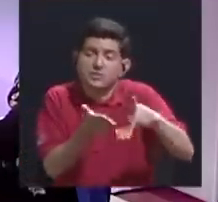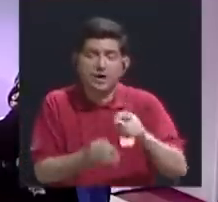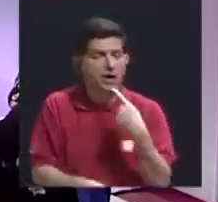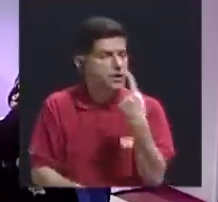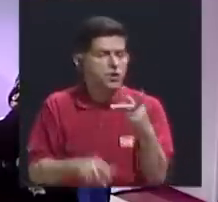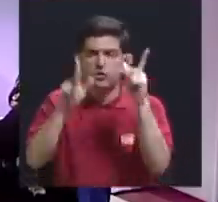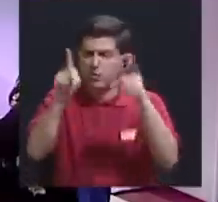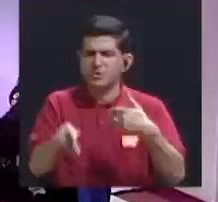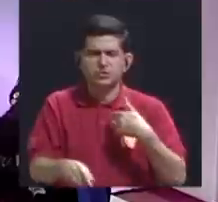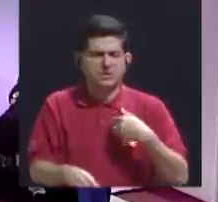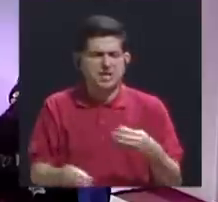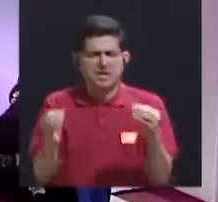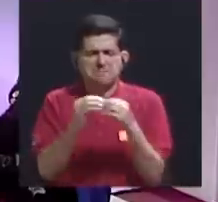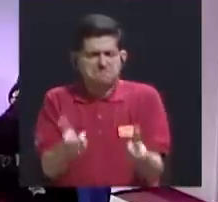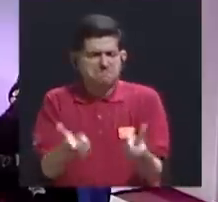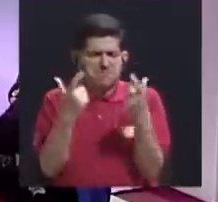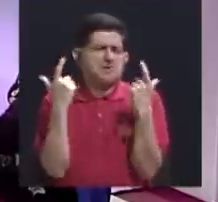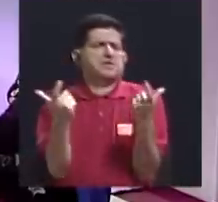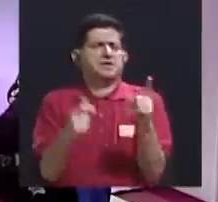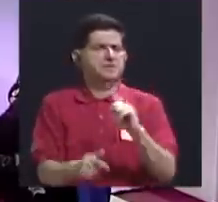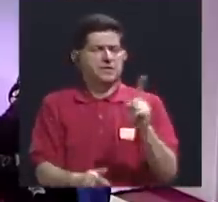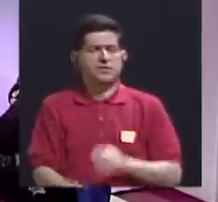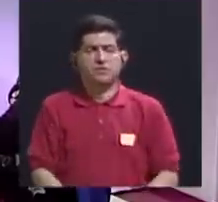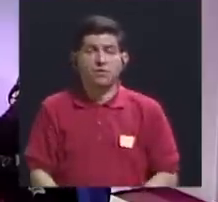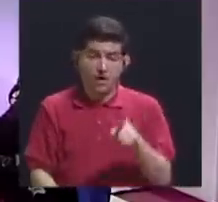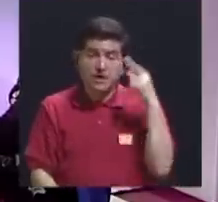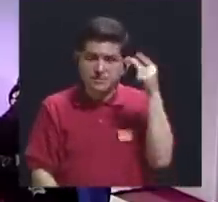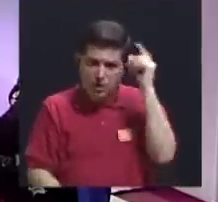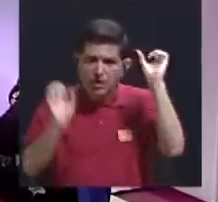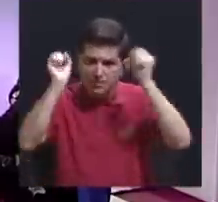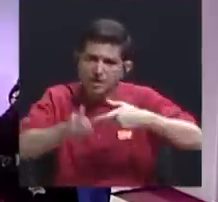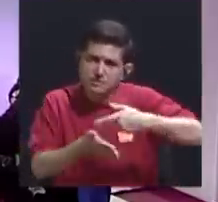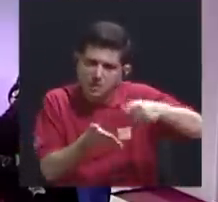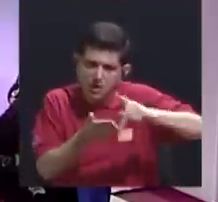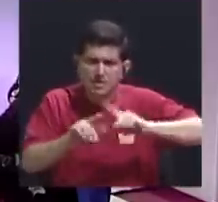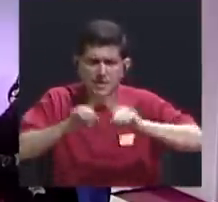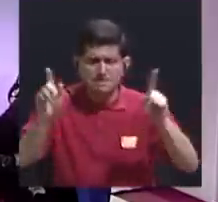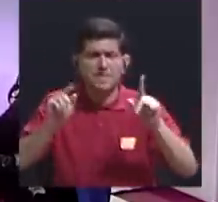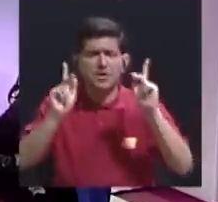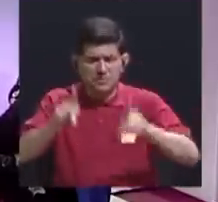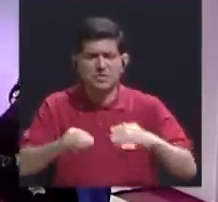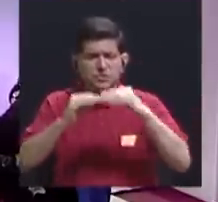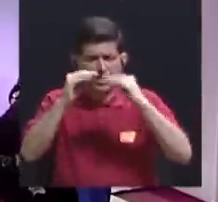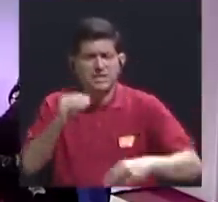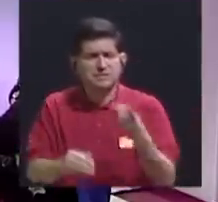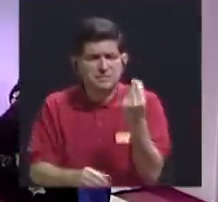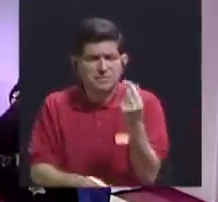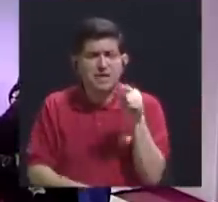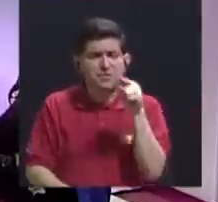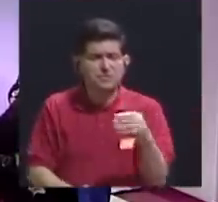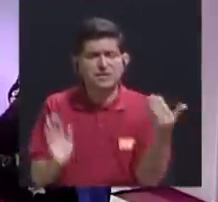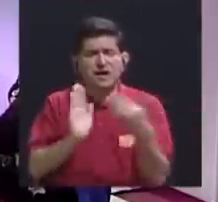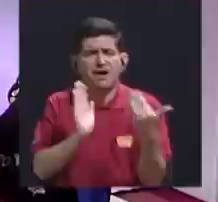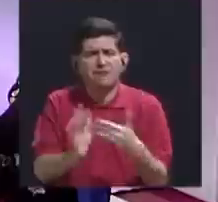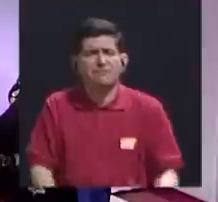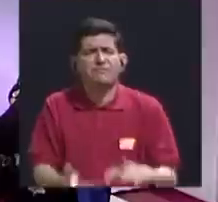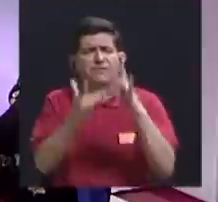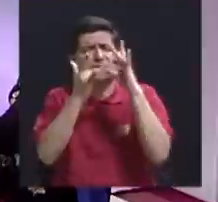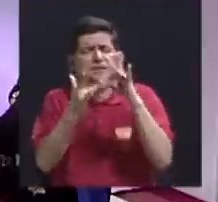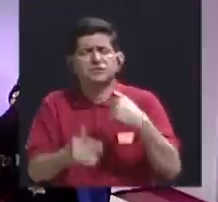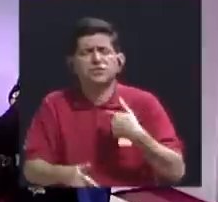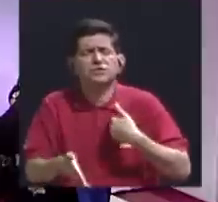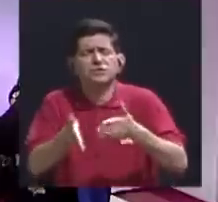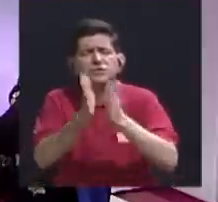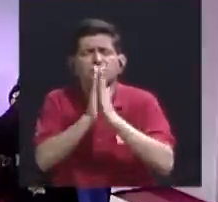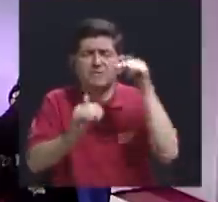digo que la gente que tiene más mamá más dinero esa es incuestionable que se puede pagar pero la gente que tiene menos vídeos es la más afectada y yo